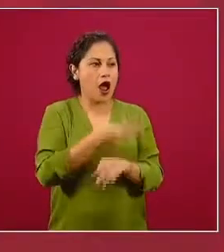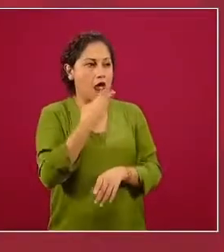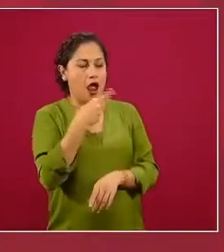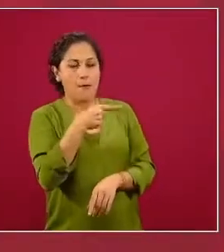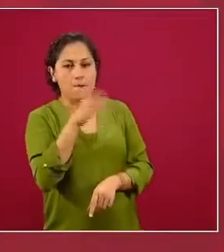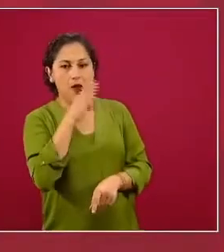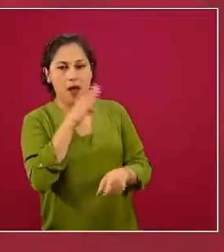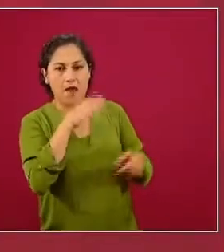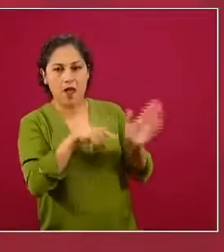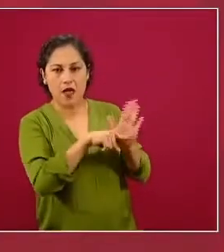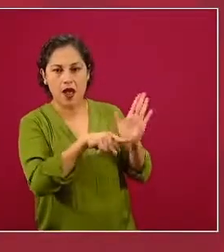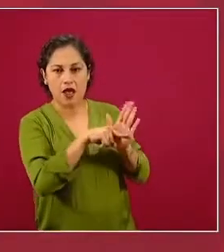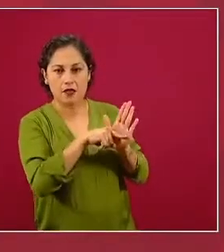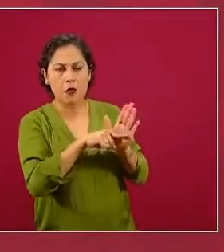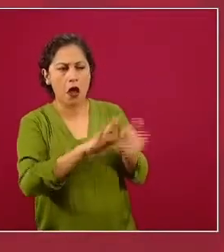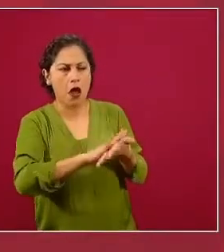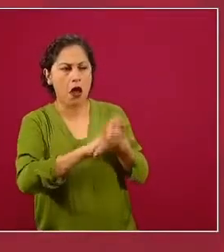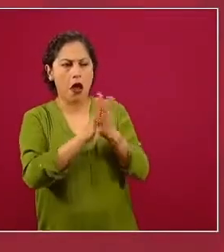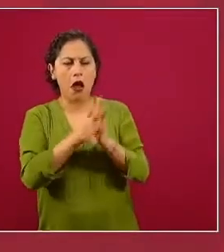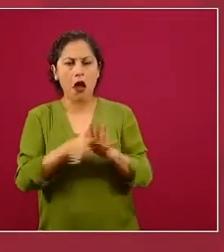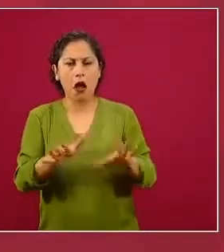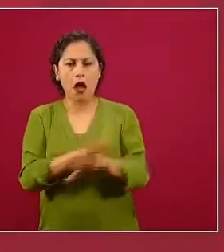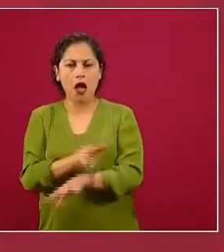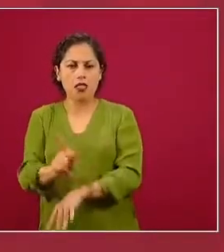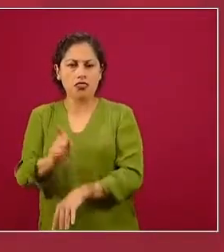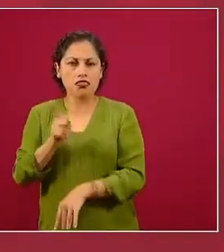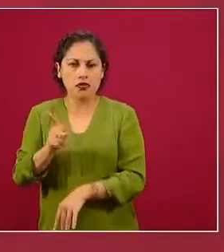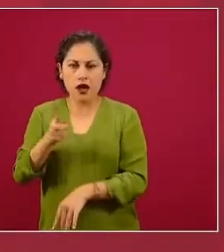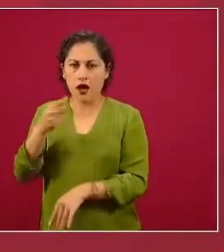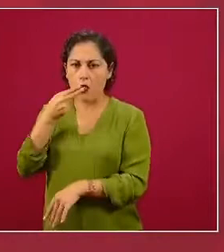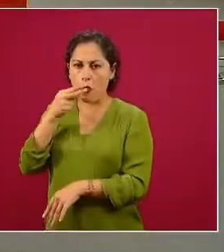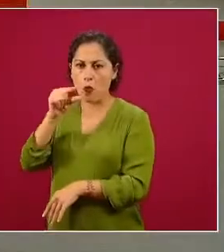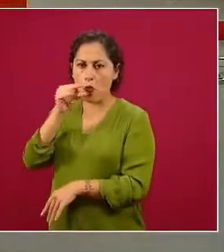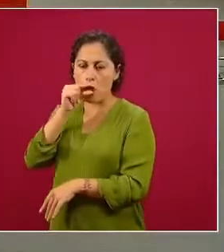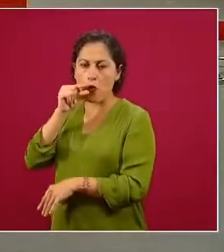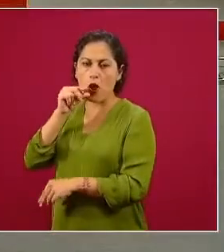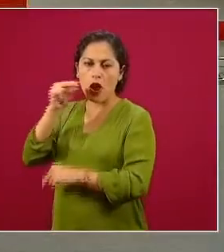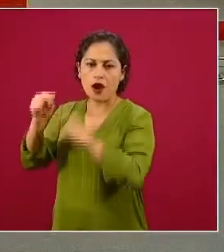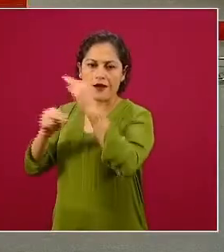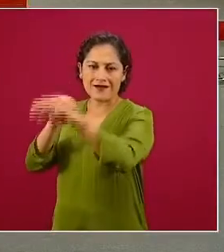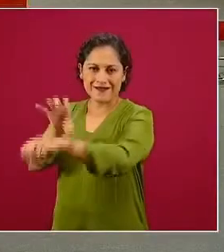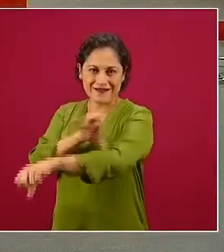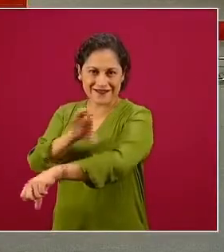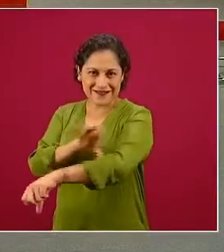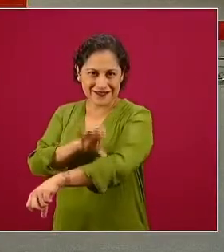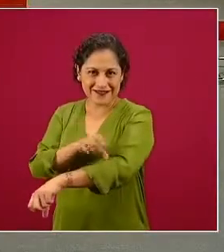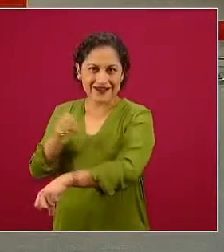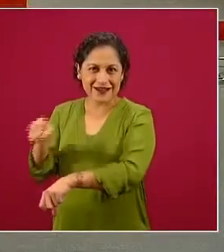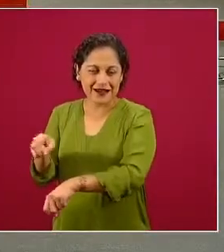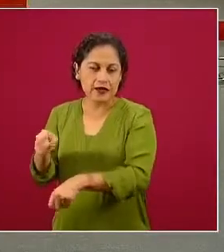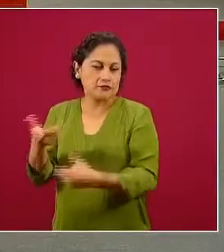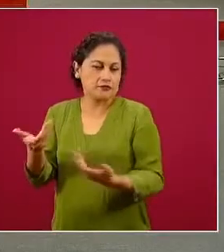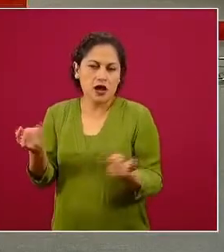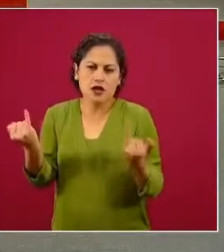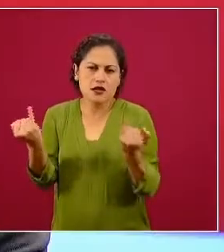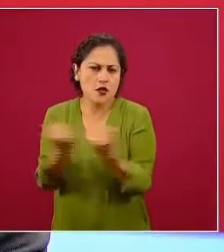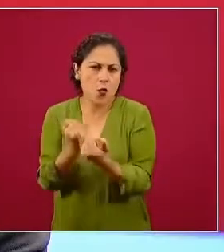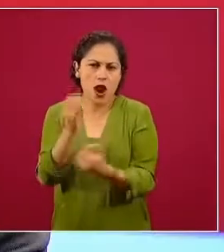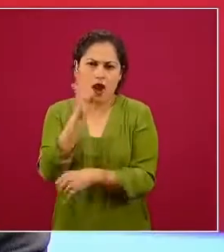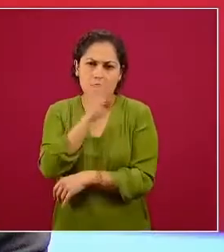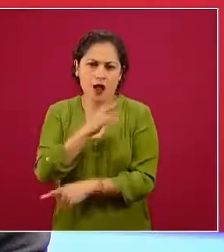vapores. También son dañinos, ¿no? Entonces, un ejemplo clarísimo. Sobre los